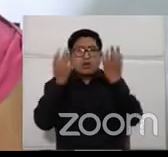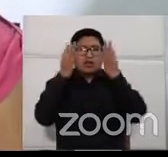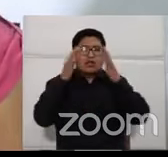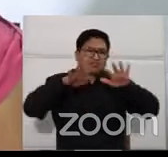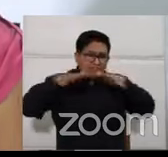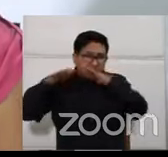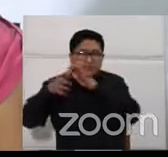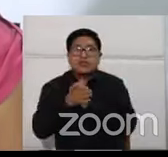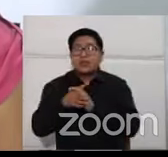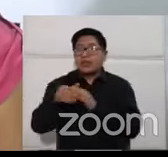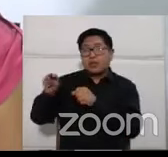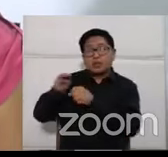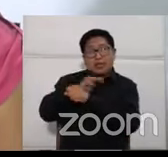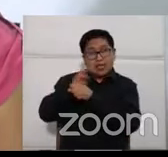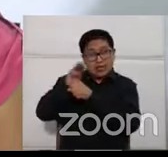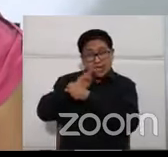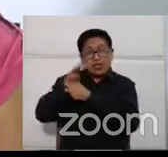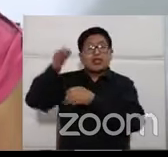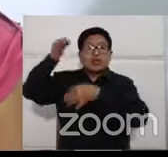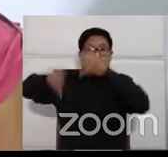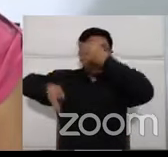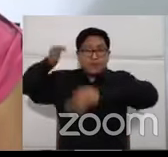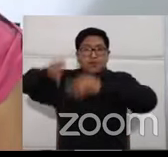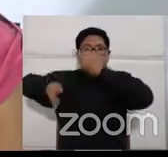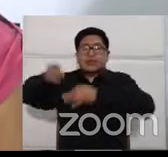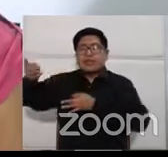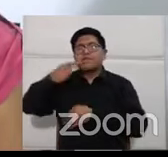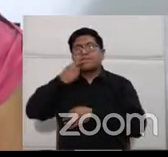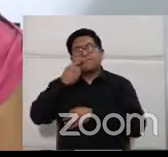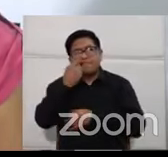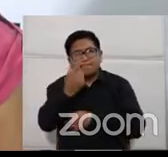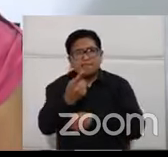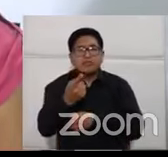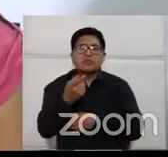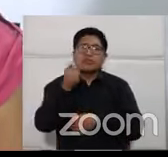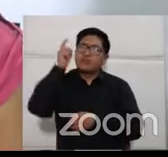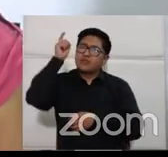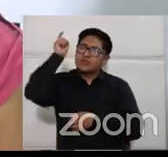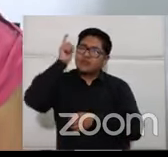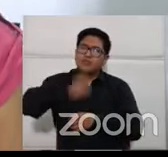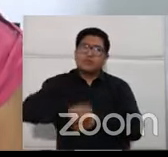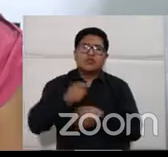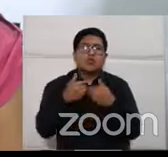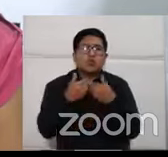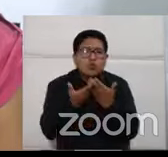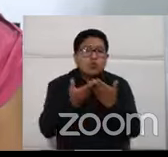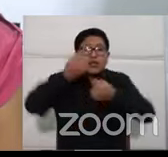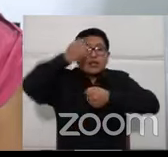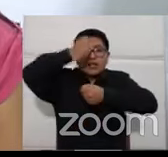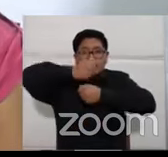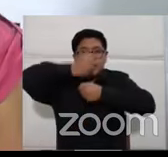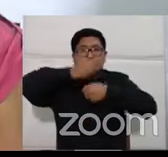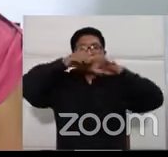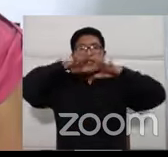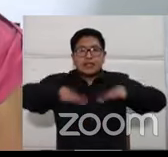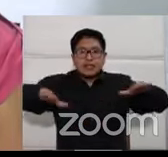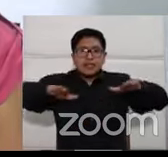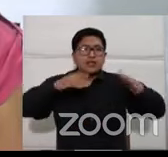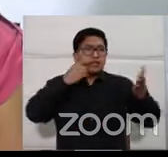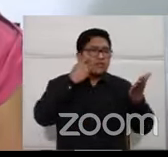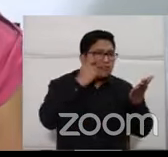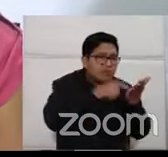y transparencia institucional ha señalado sobre el registro y autorización de trabajo infantil que durante